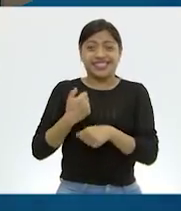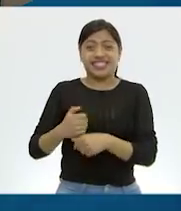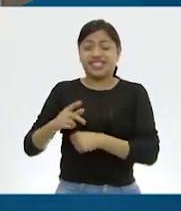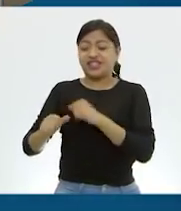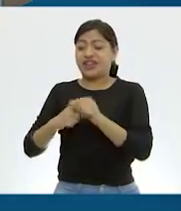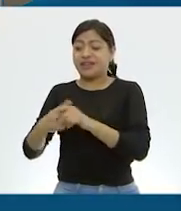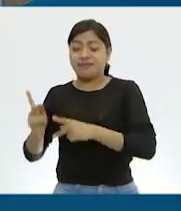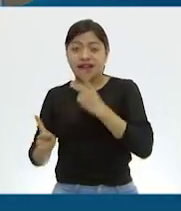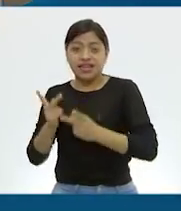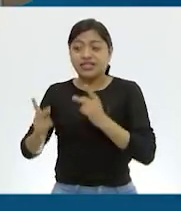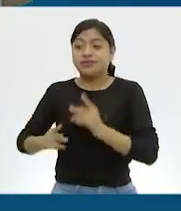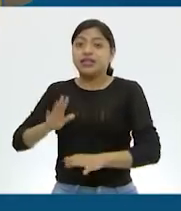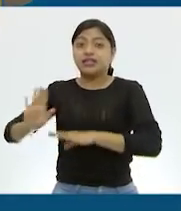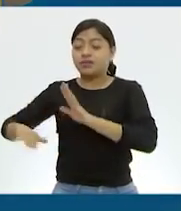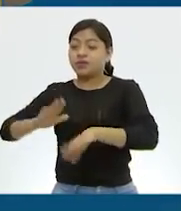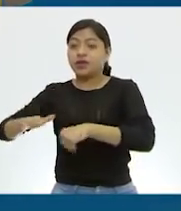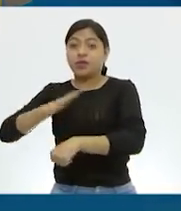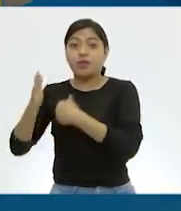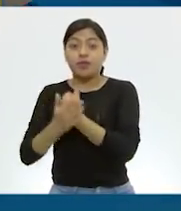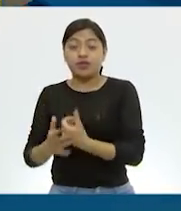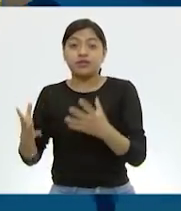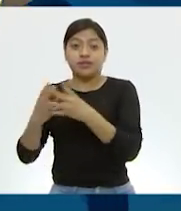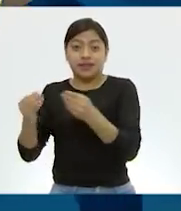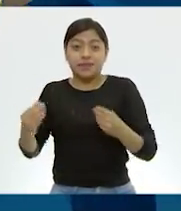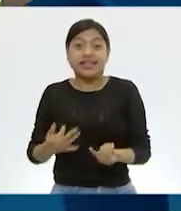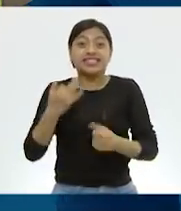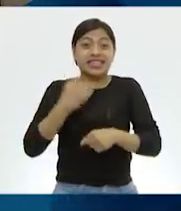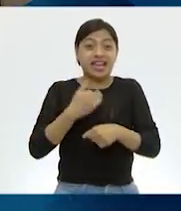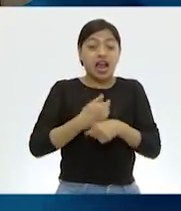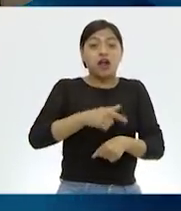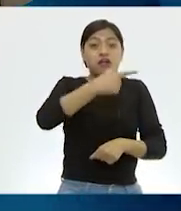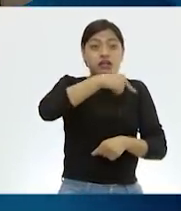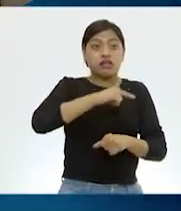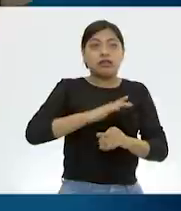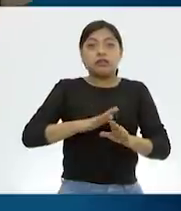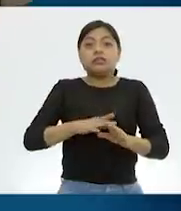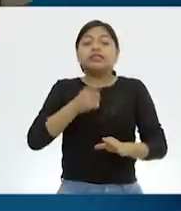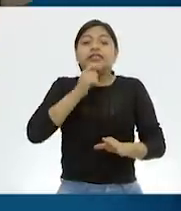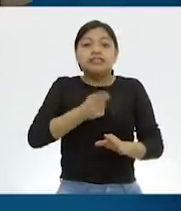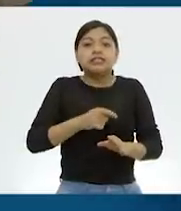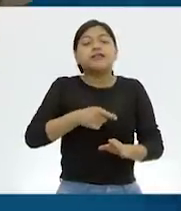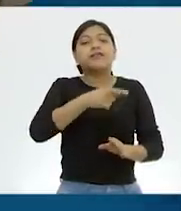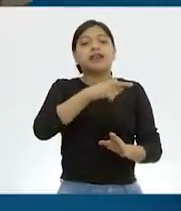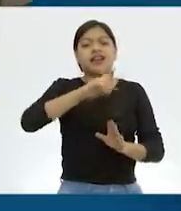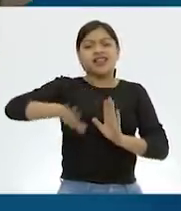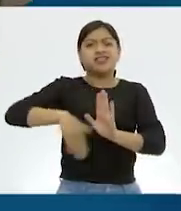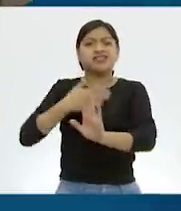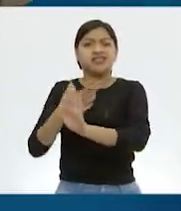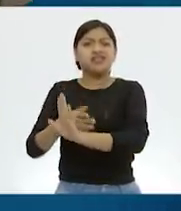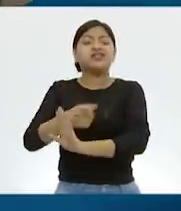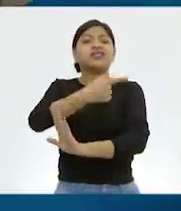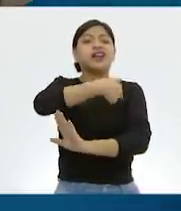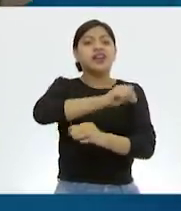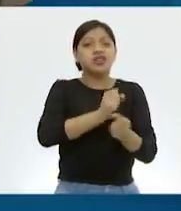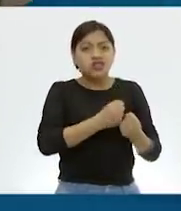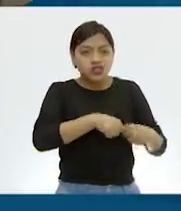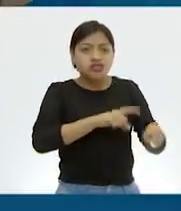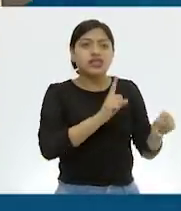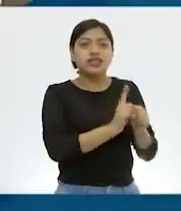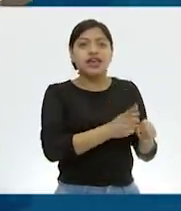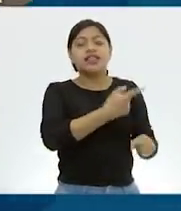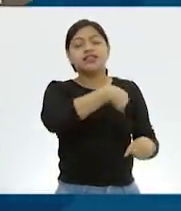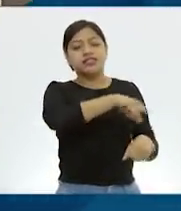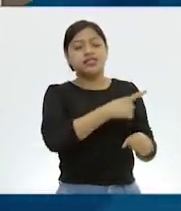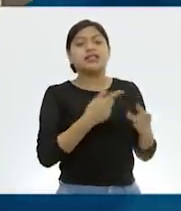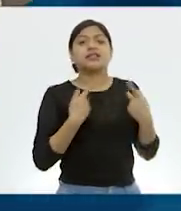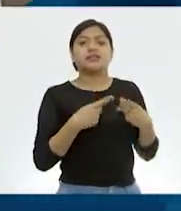primera vez no es por fenómenos naturales, sino por fenómenos antropogénicos, es decir, que son las sociedades humanas en